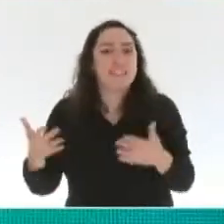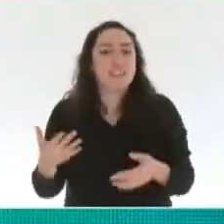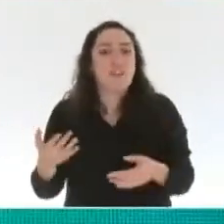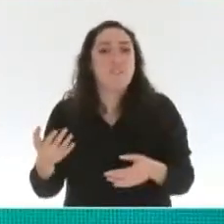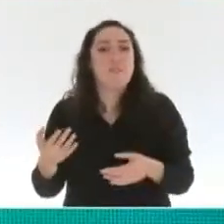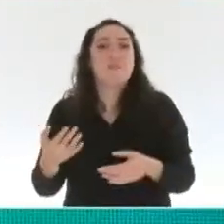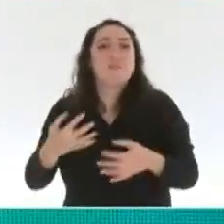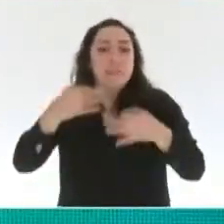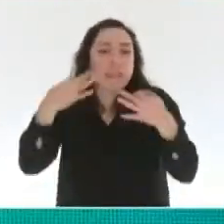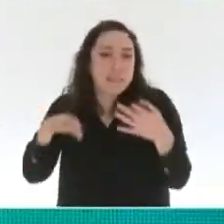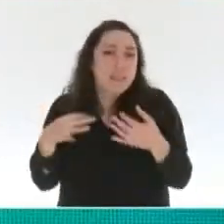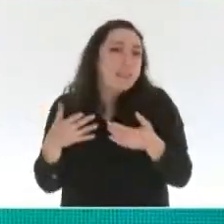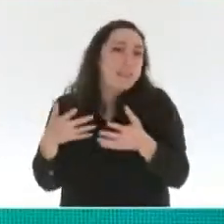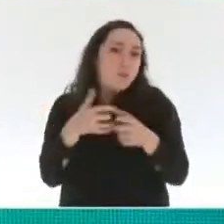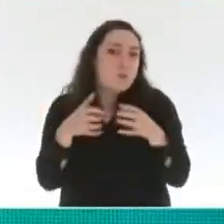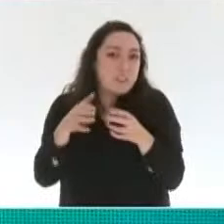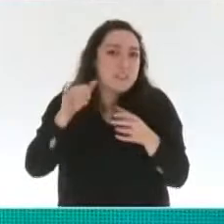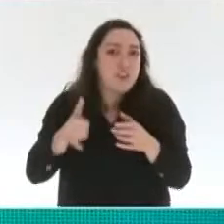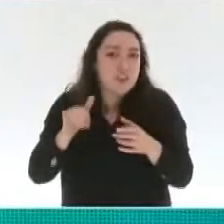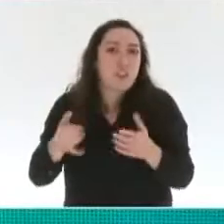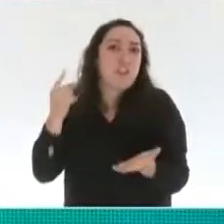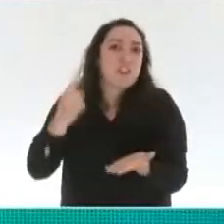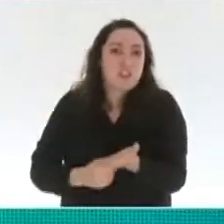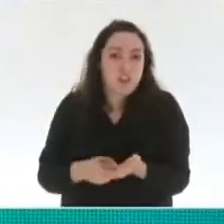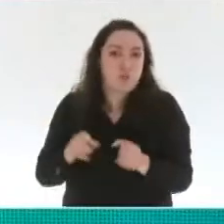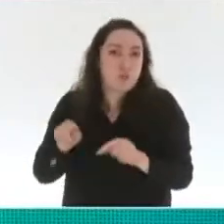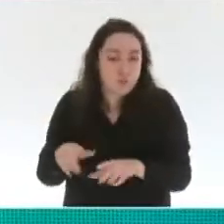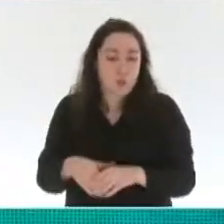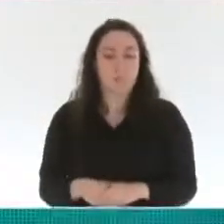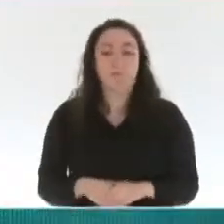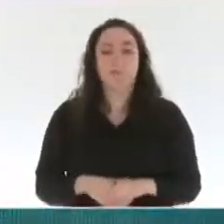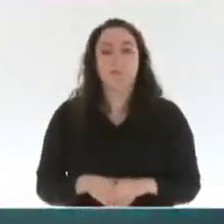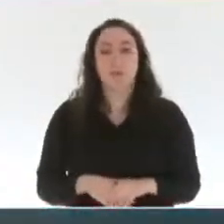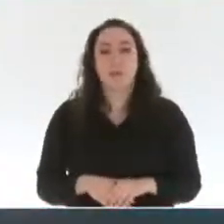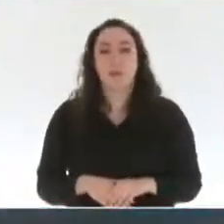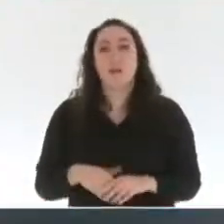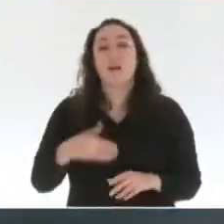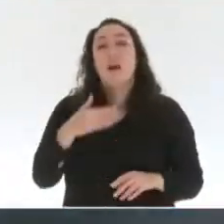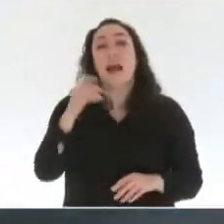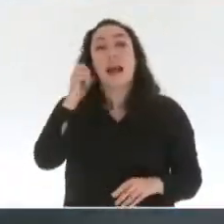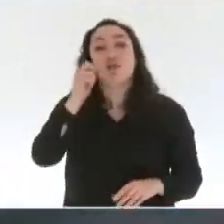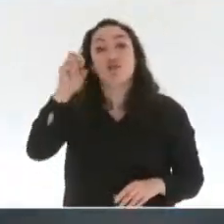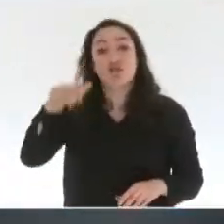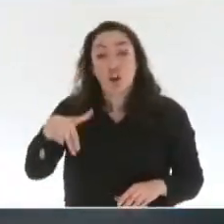deberían discutir y decidir Gracias candidato y finalmente Gastón Fernández tiene su minuto